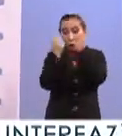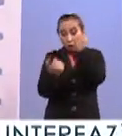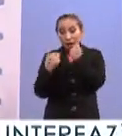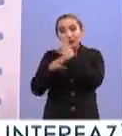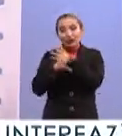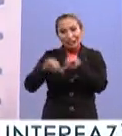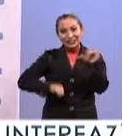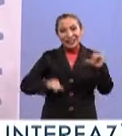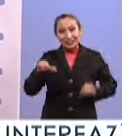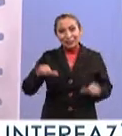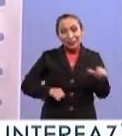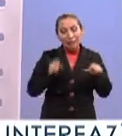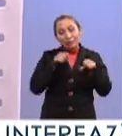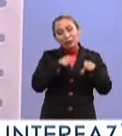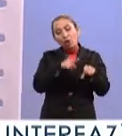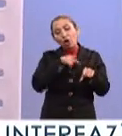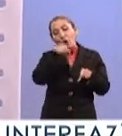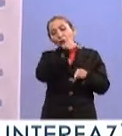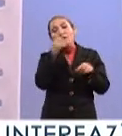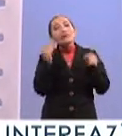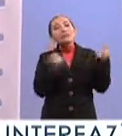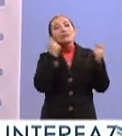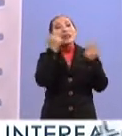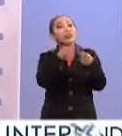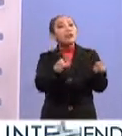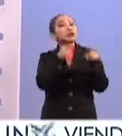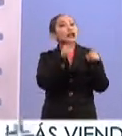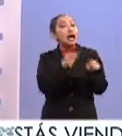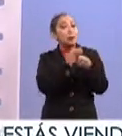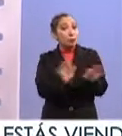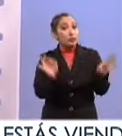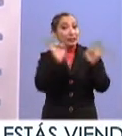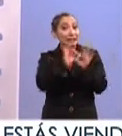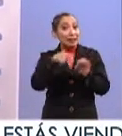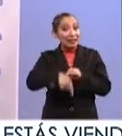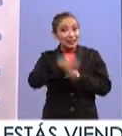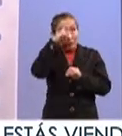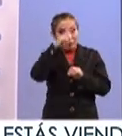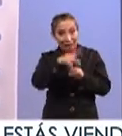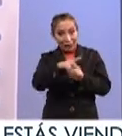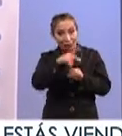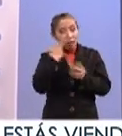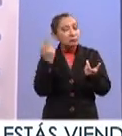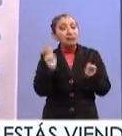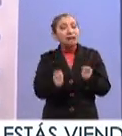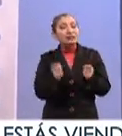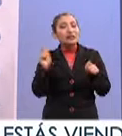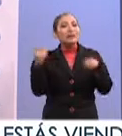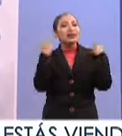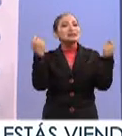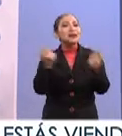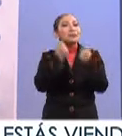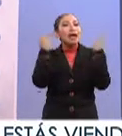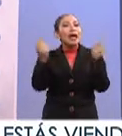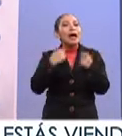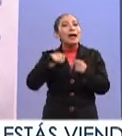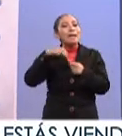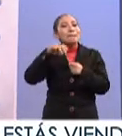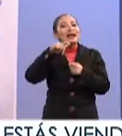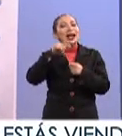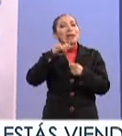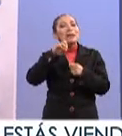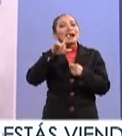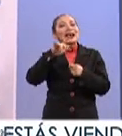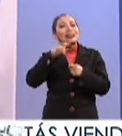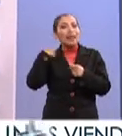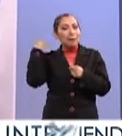de las actividades paralelas que ofrece uno de los festivales musicales más importantes de nuestro país. Nos referimos al Festival Miguel Bernal